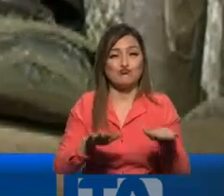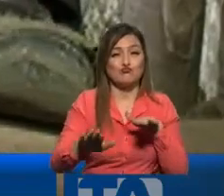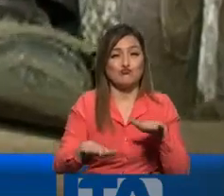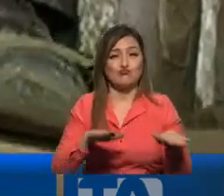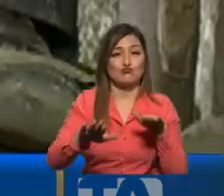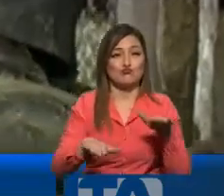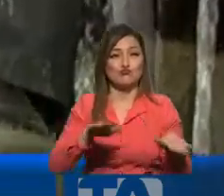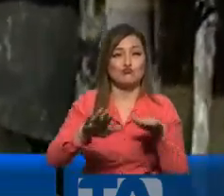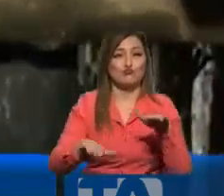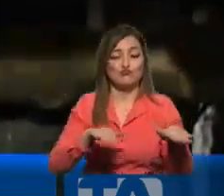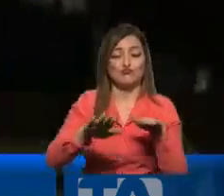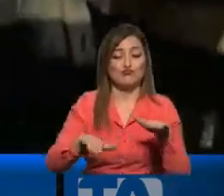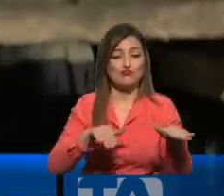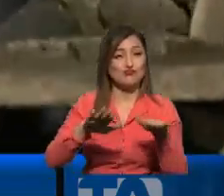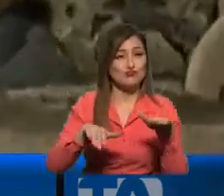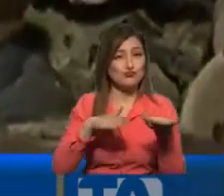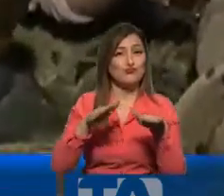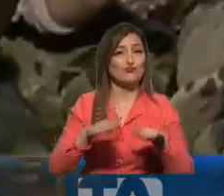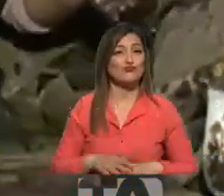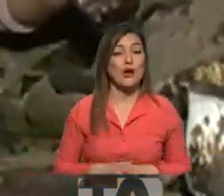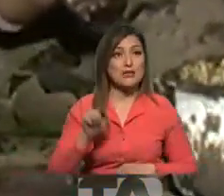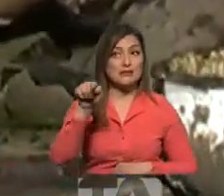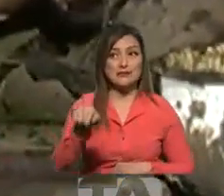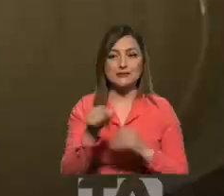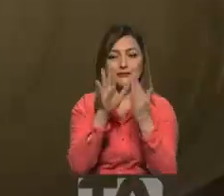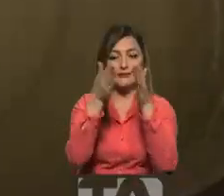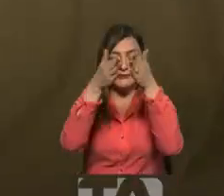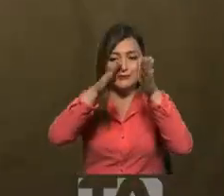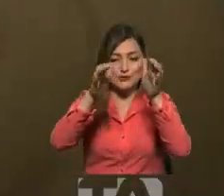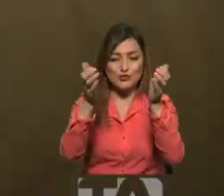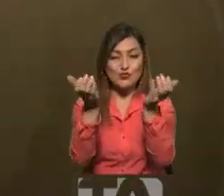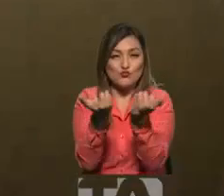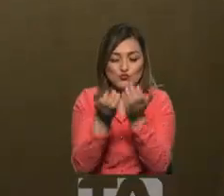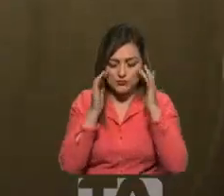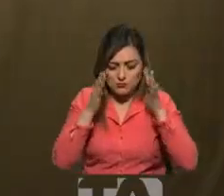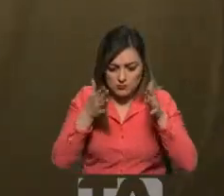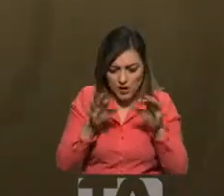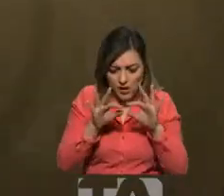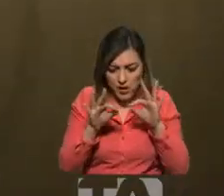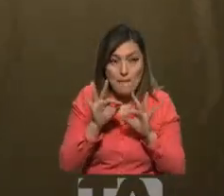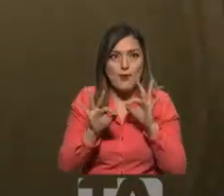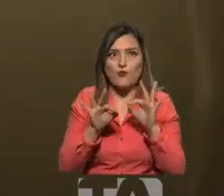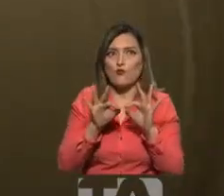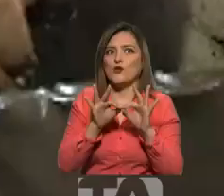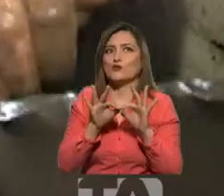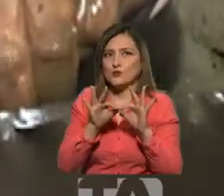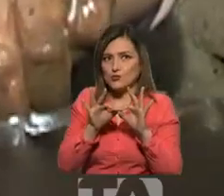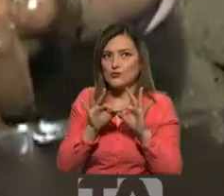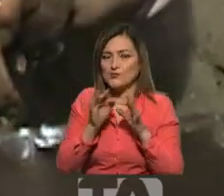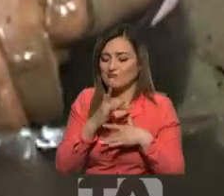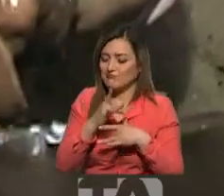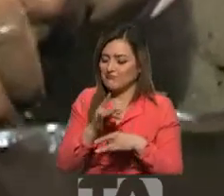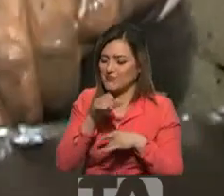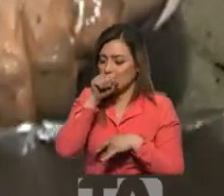pie va aplastando el pedal de la máquina. Hacer estas figuras conlleva un trabajo de concentración y precisión, además de gusto